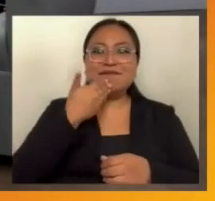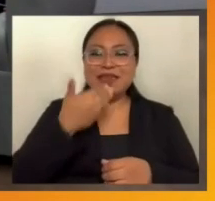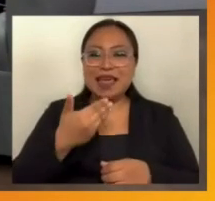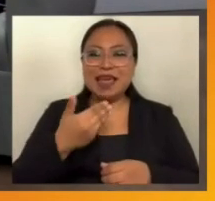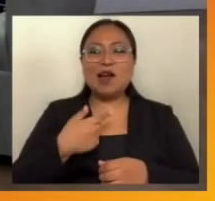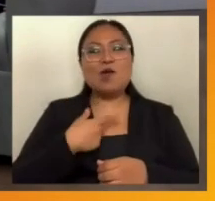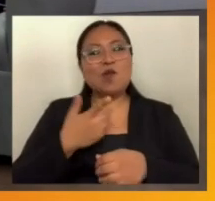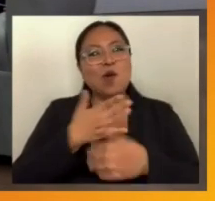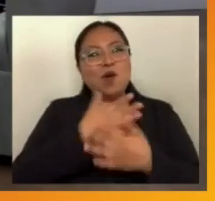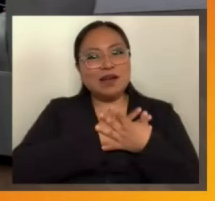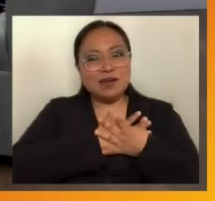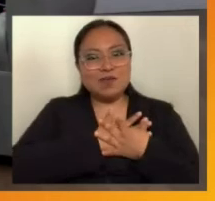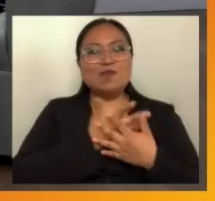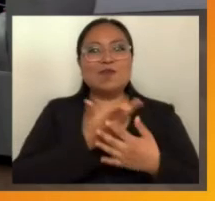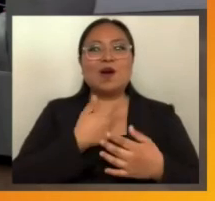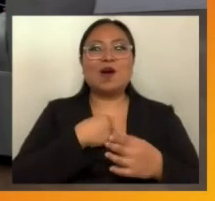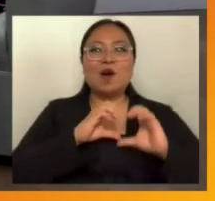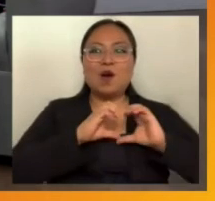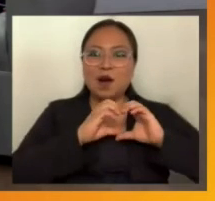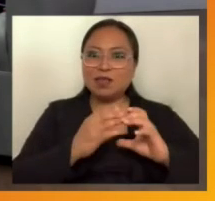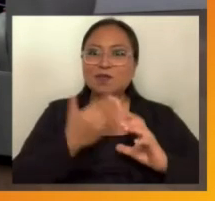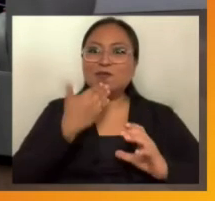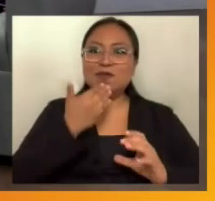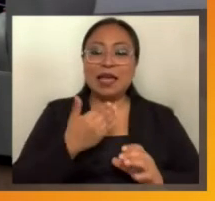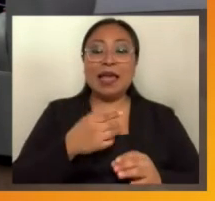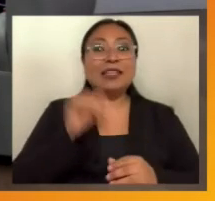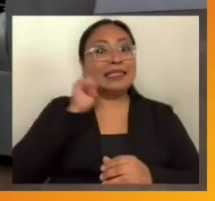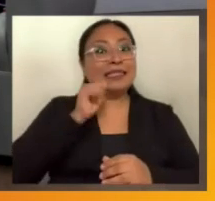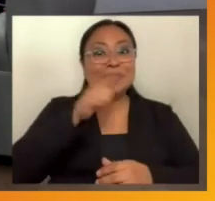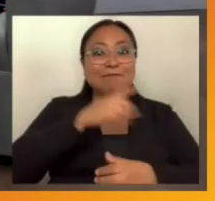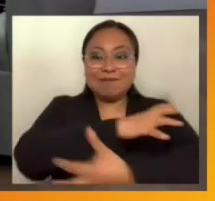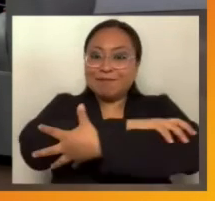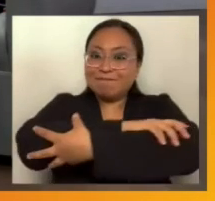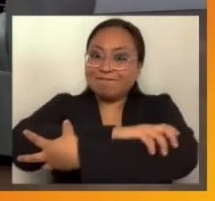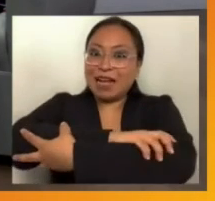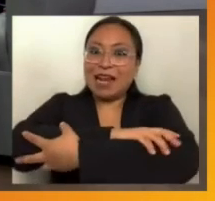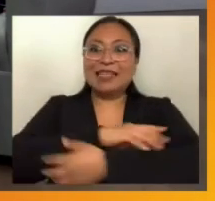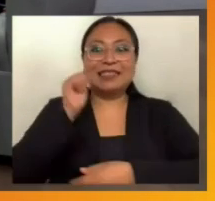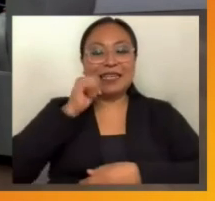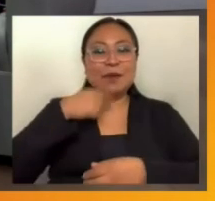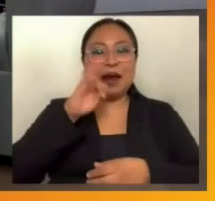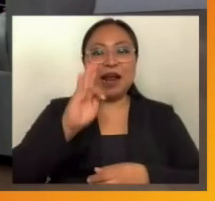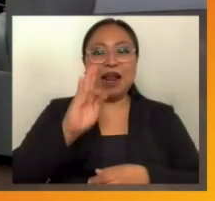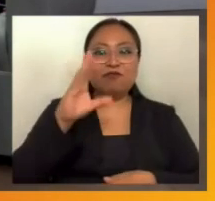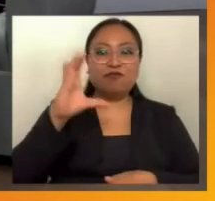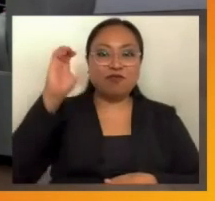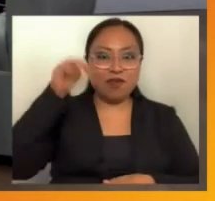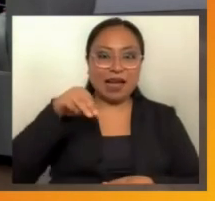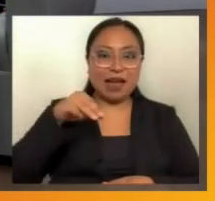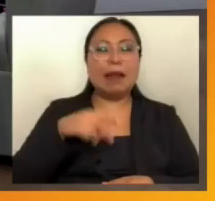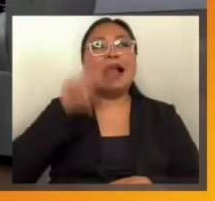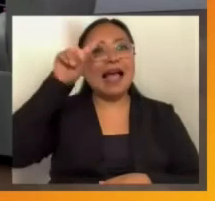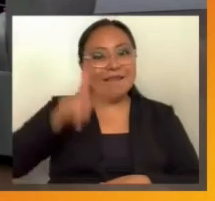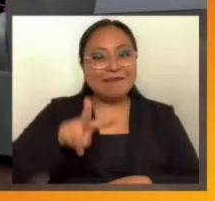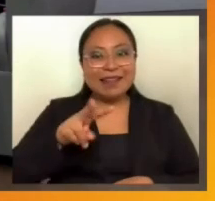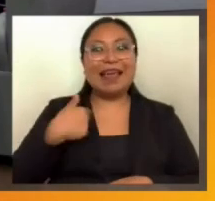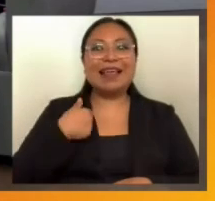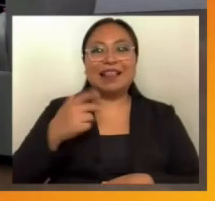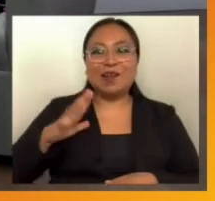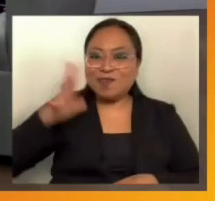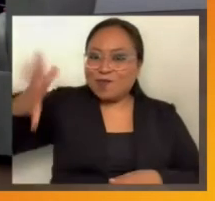gran corazón, que por eso pues está de la mano con nosotros en todos nuestros eventos. Para FUCAM de verdad es un honor poder